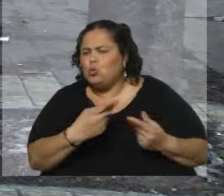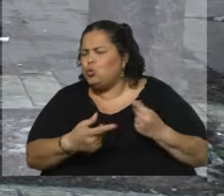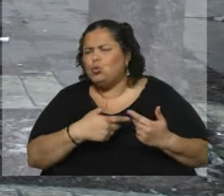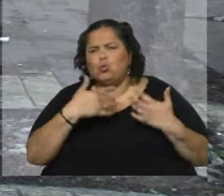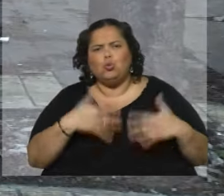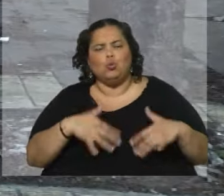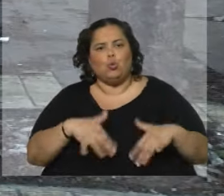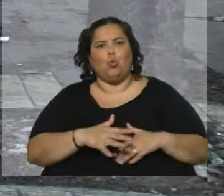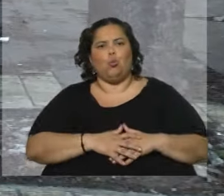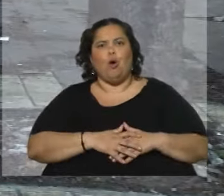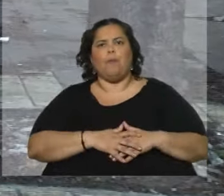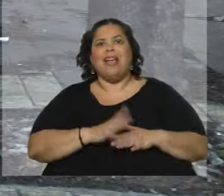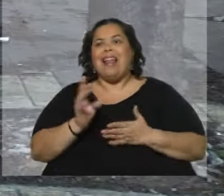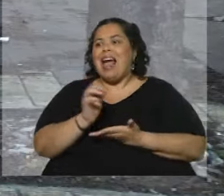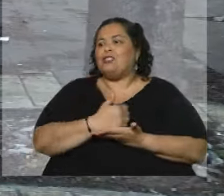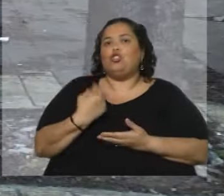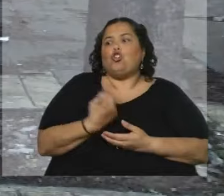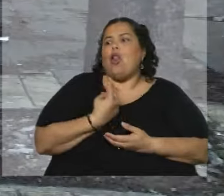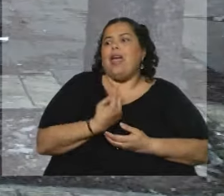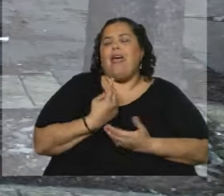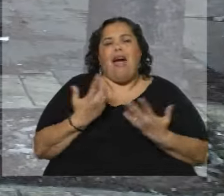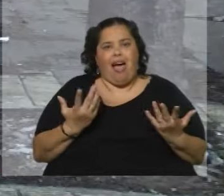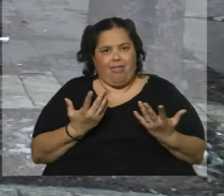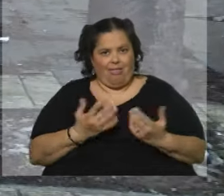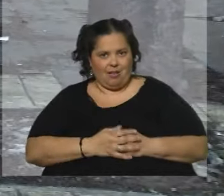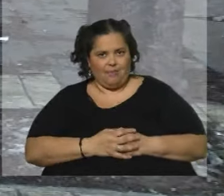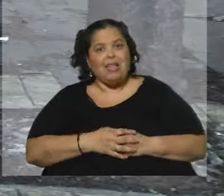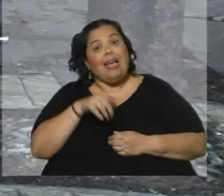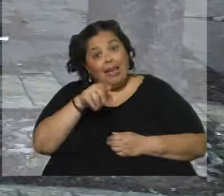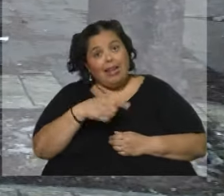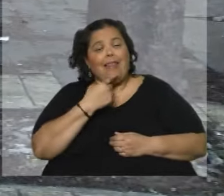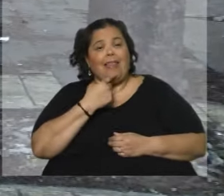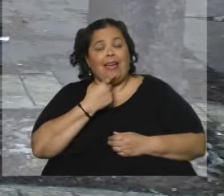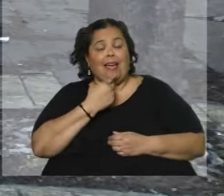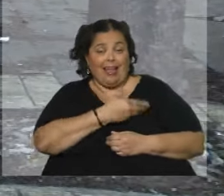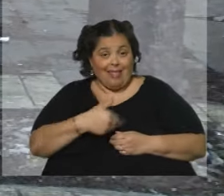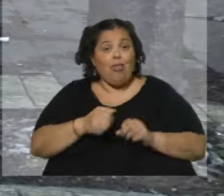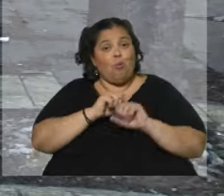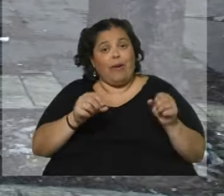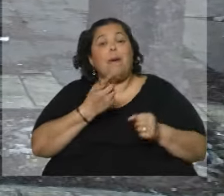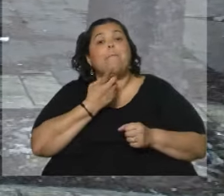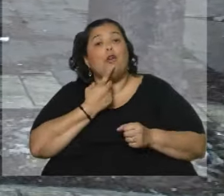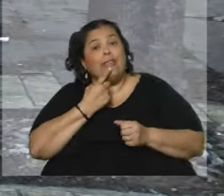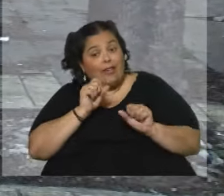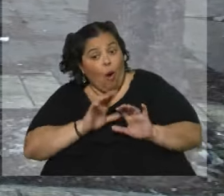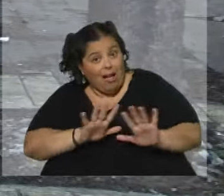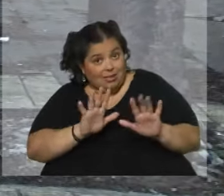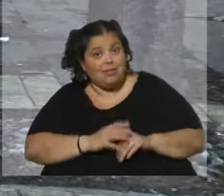estamos plagados de medios de comunicación. Eso el Estado puede dar políticas en ese aspecto. Y ese perfil creo que ningún partido lo tiene.